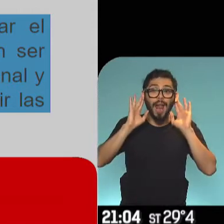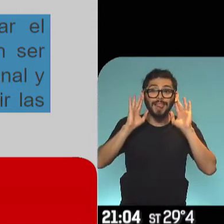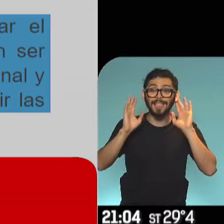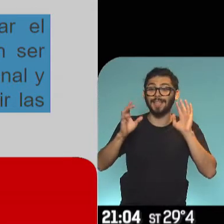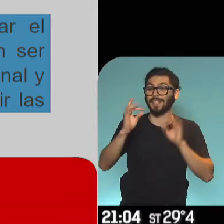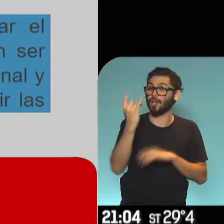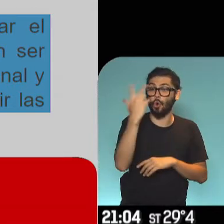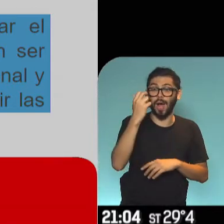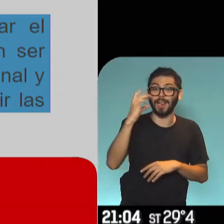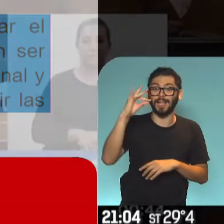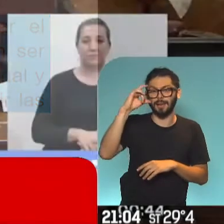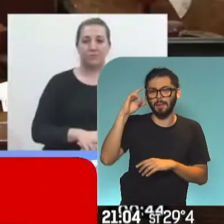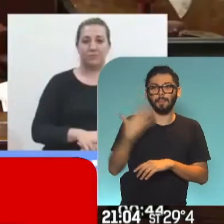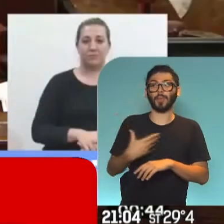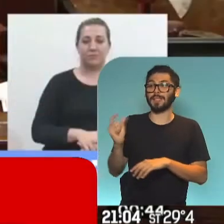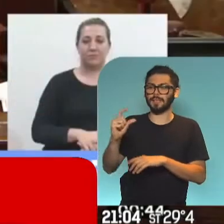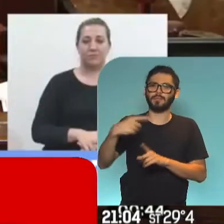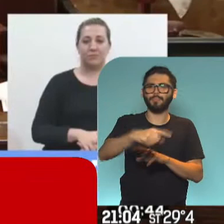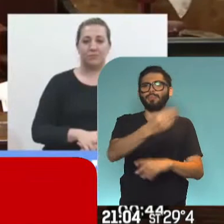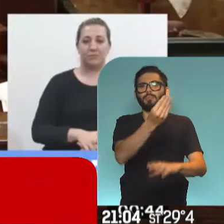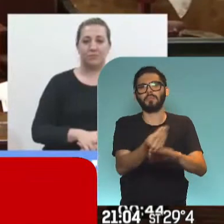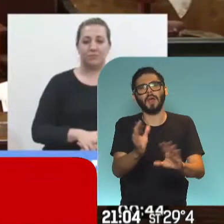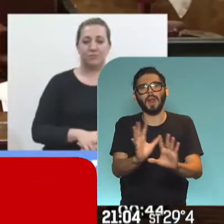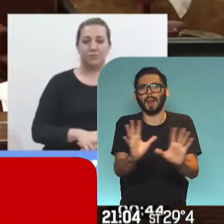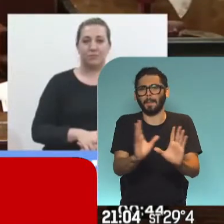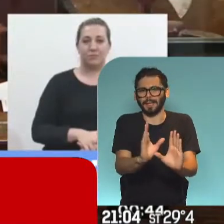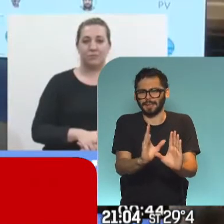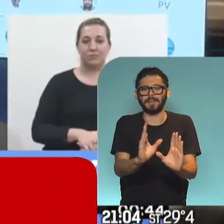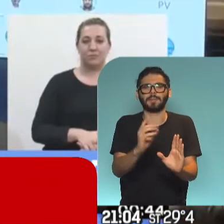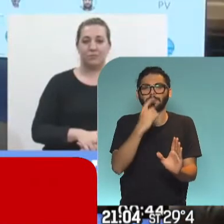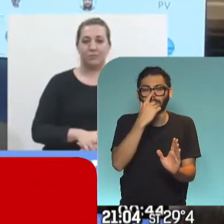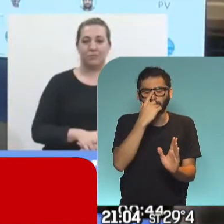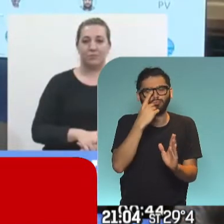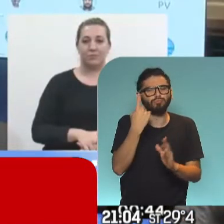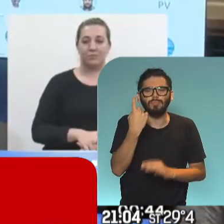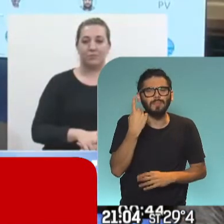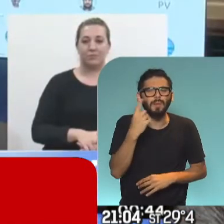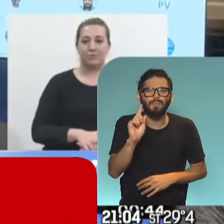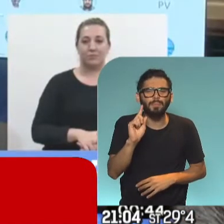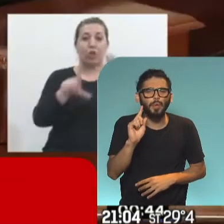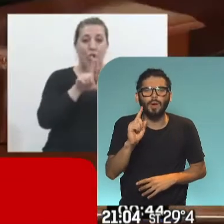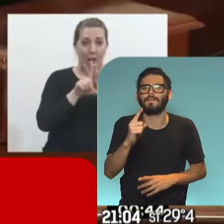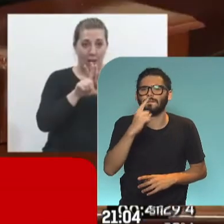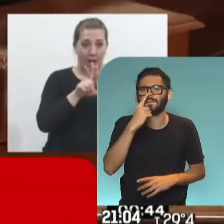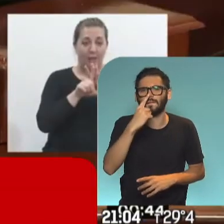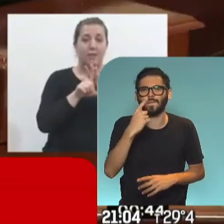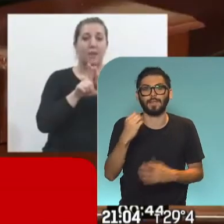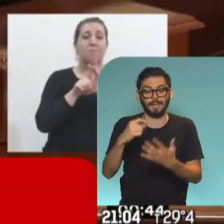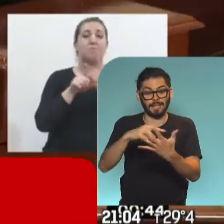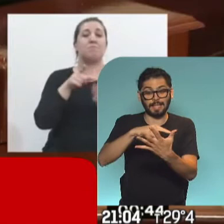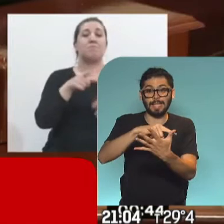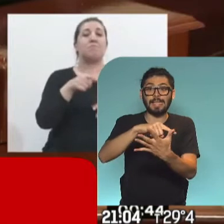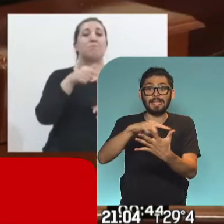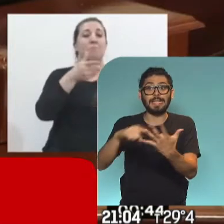interinato como presidente. Eso es todo lo que tiene para decir de Maqueda, pero ahí acá viene lo importante. Dice, estos 5